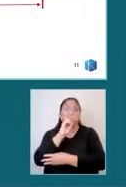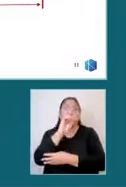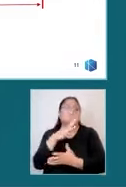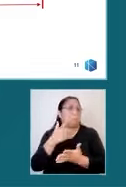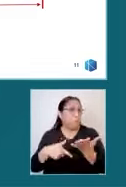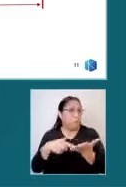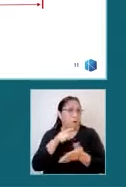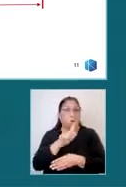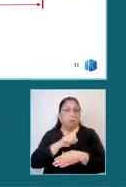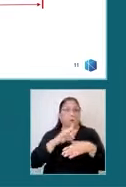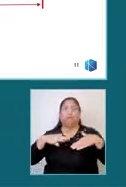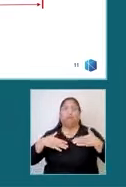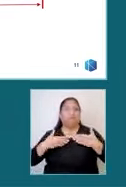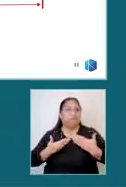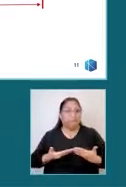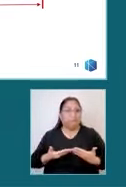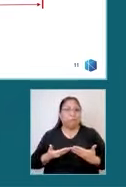no podemos